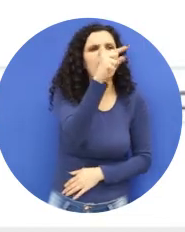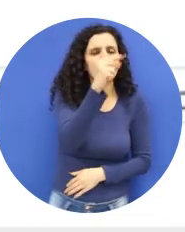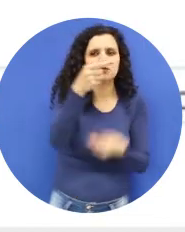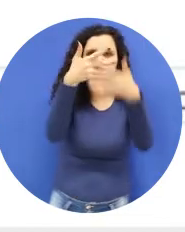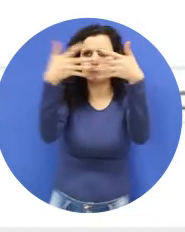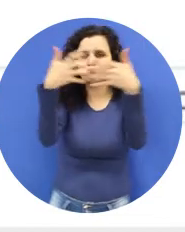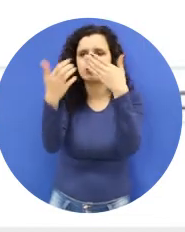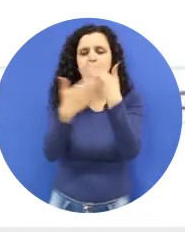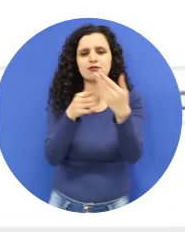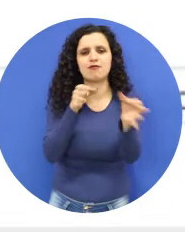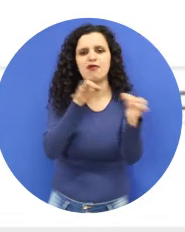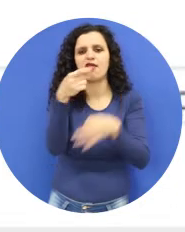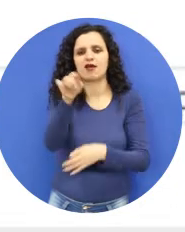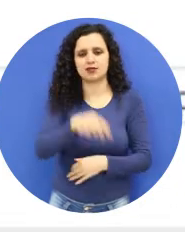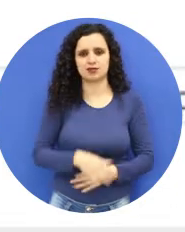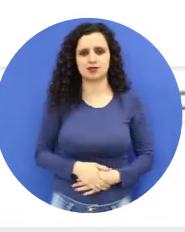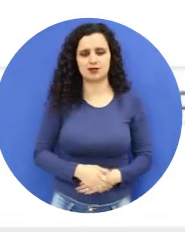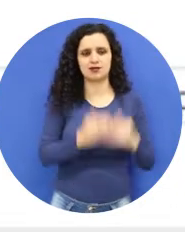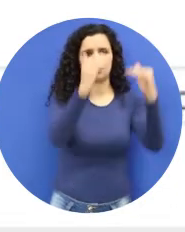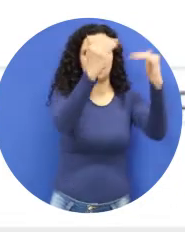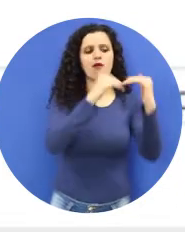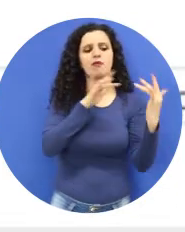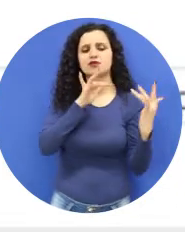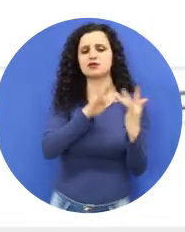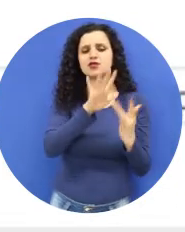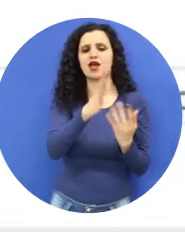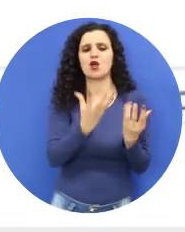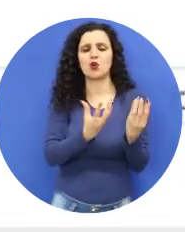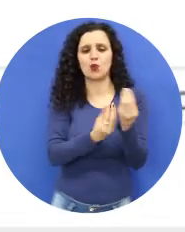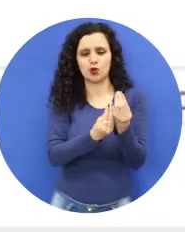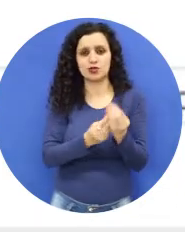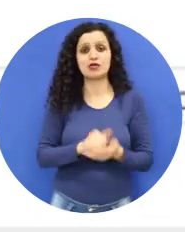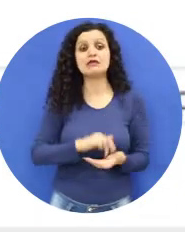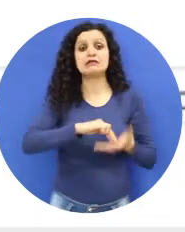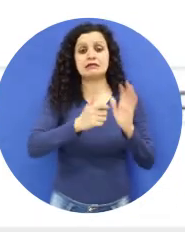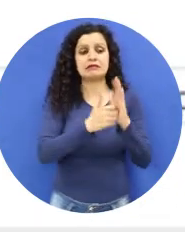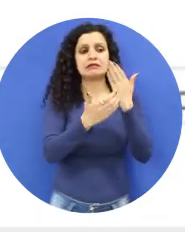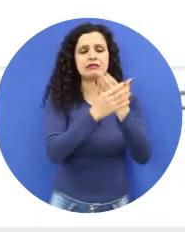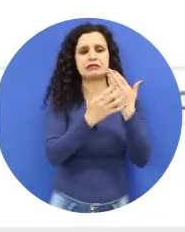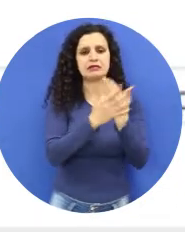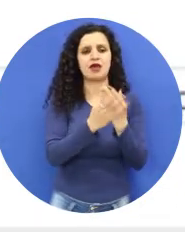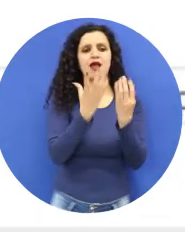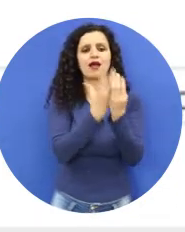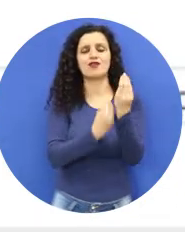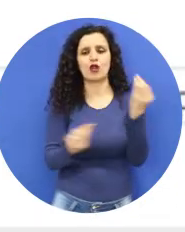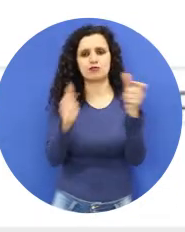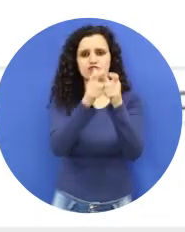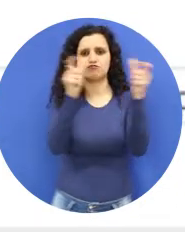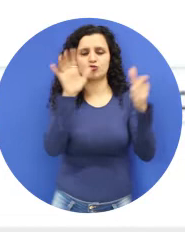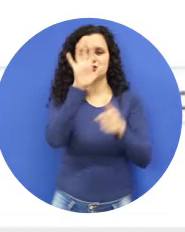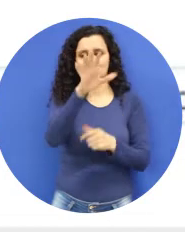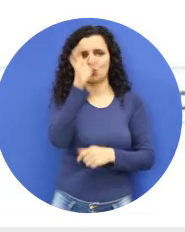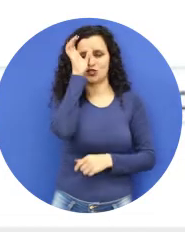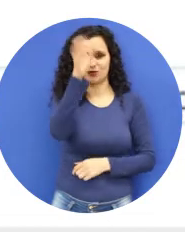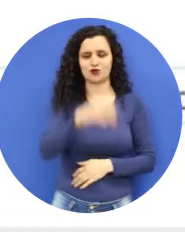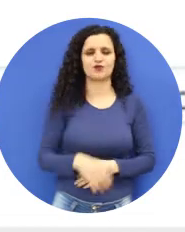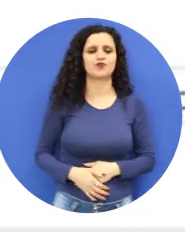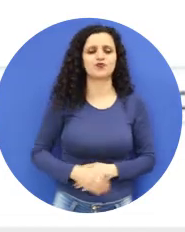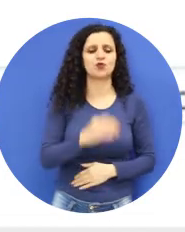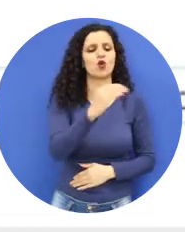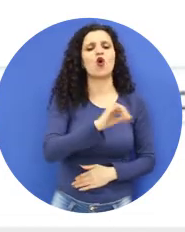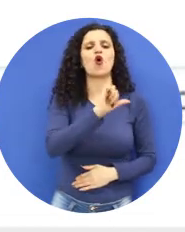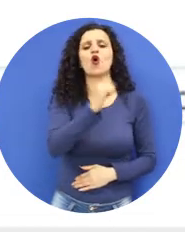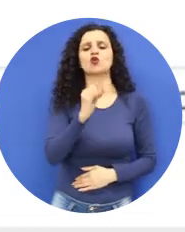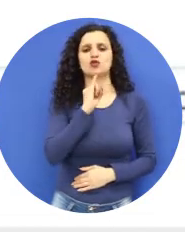del tesauro. Pertenece al grupo, identifica las metacategorías del tesauro. En